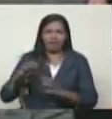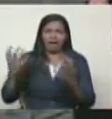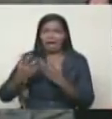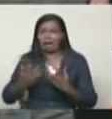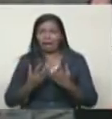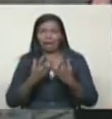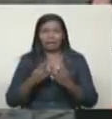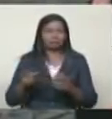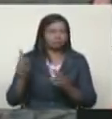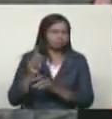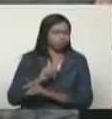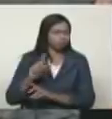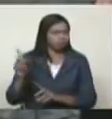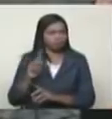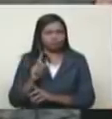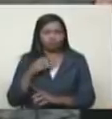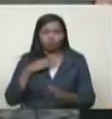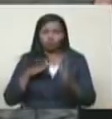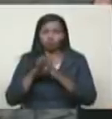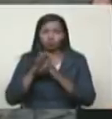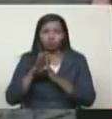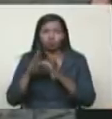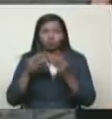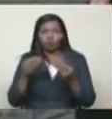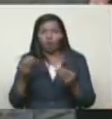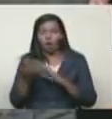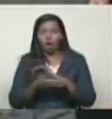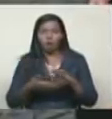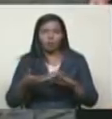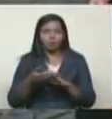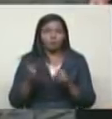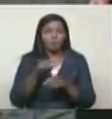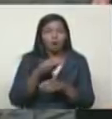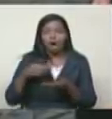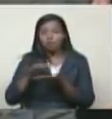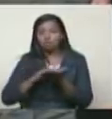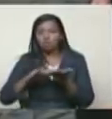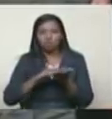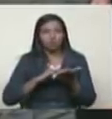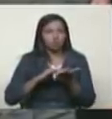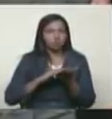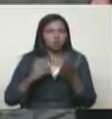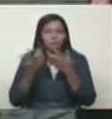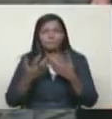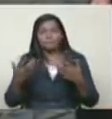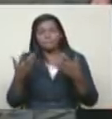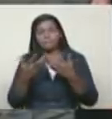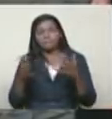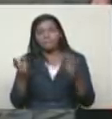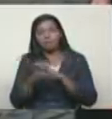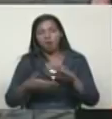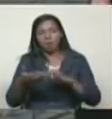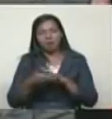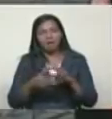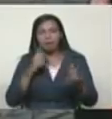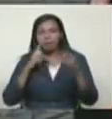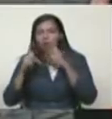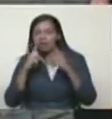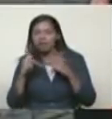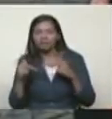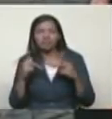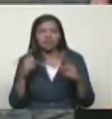no. Tiene que procesar sus conflictos y buscar soluciones a los problemas por la vía de la política, del diálogo,